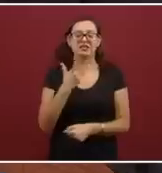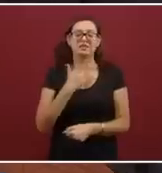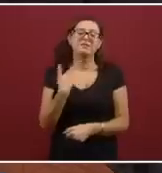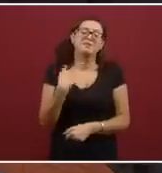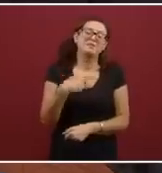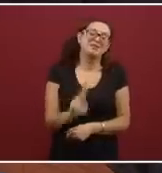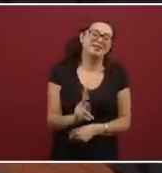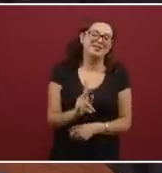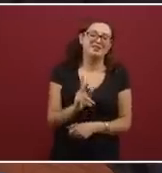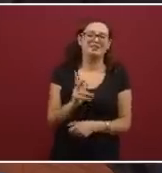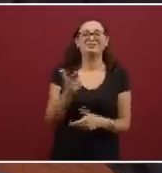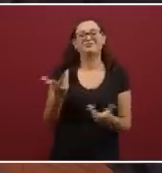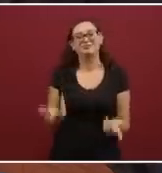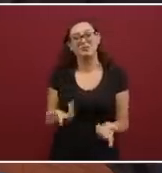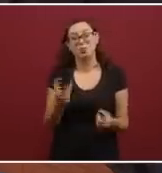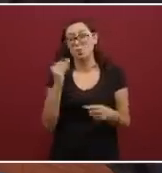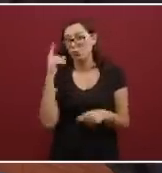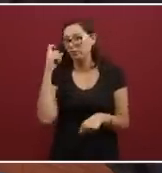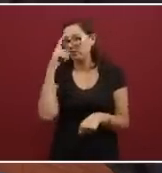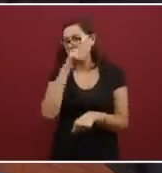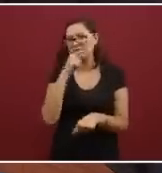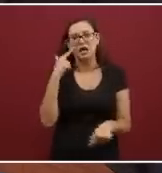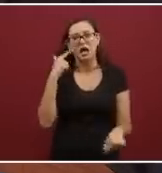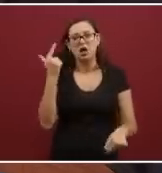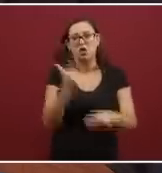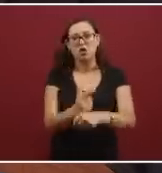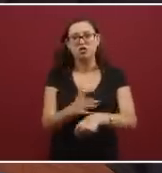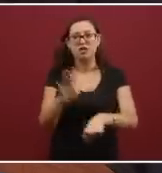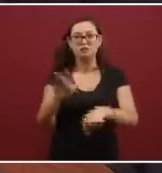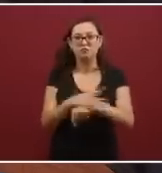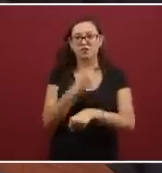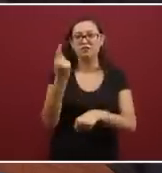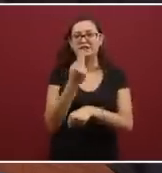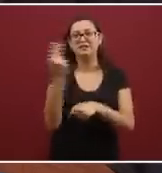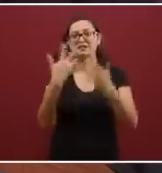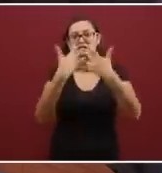de la bomba y voltear esta tarjeta al revés